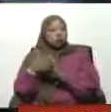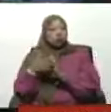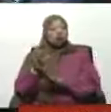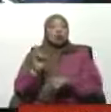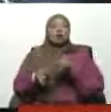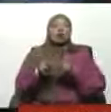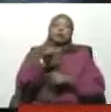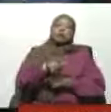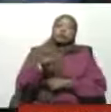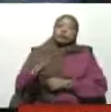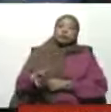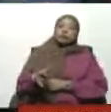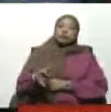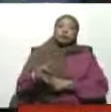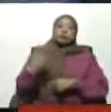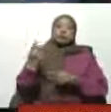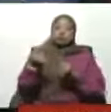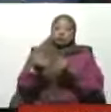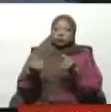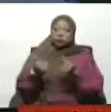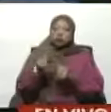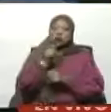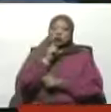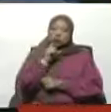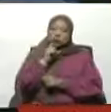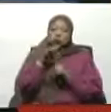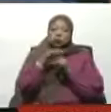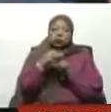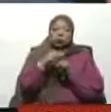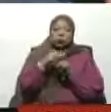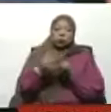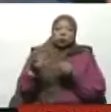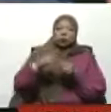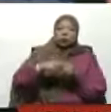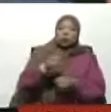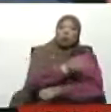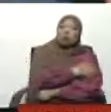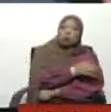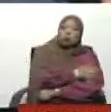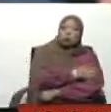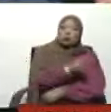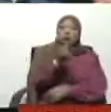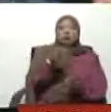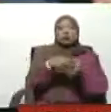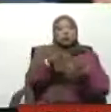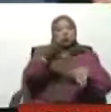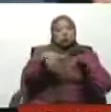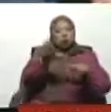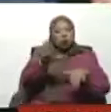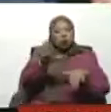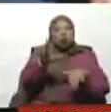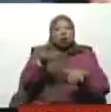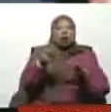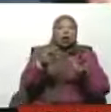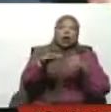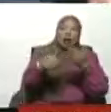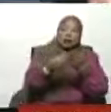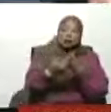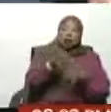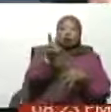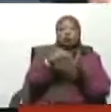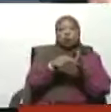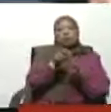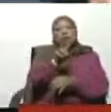mucha gente en esta etapa de la economía dura en la que nos metió la oposición 2015, 2021, 2022, La